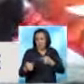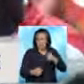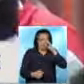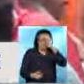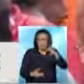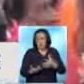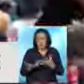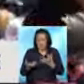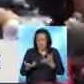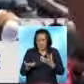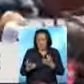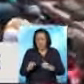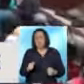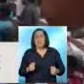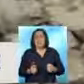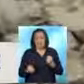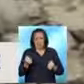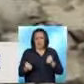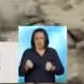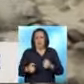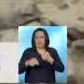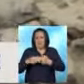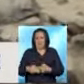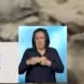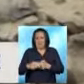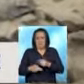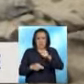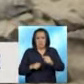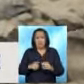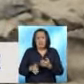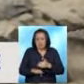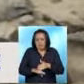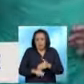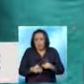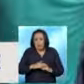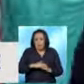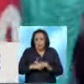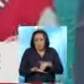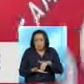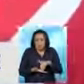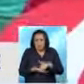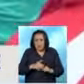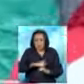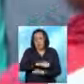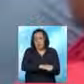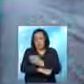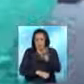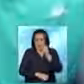con la intención de pasar sus pesados camiones por este débil puente casi derruido.